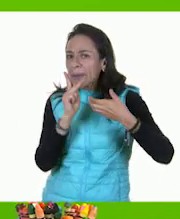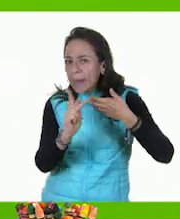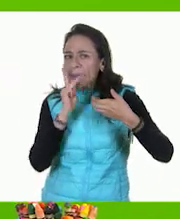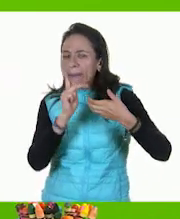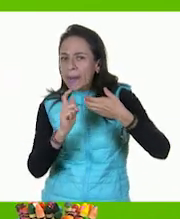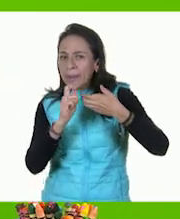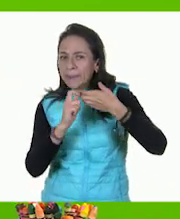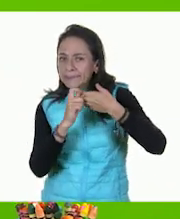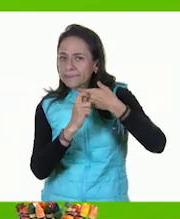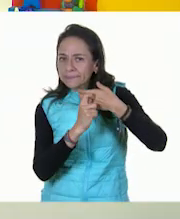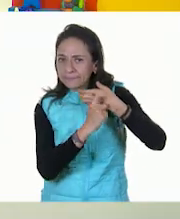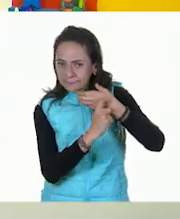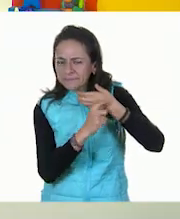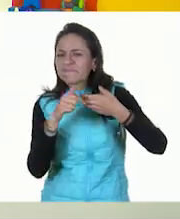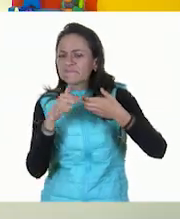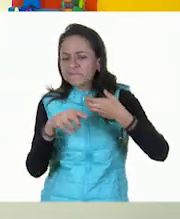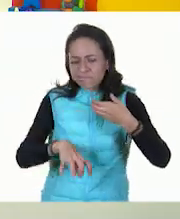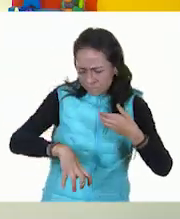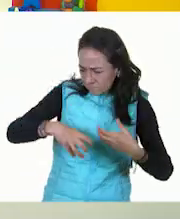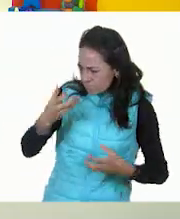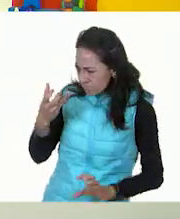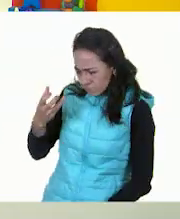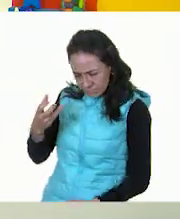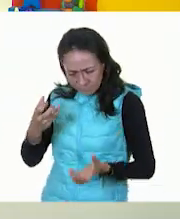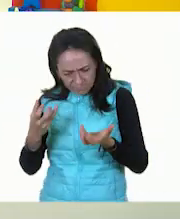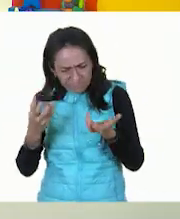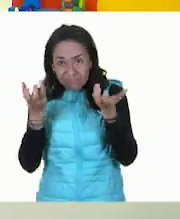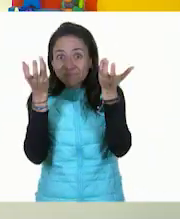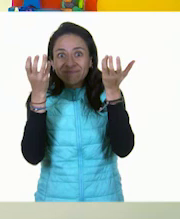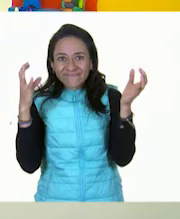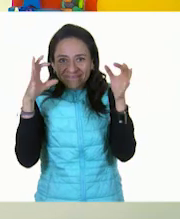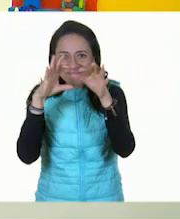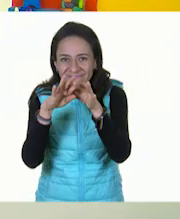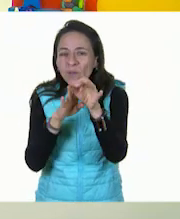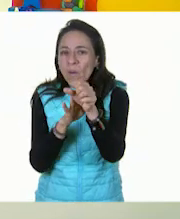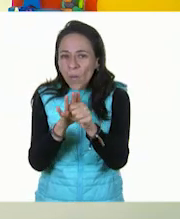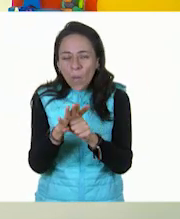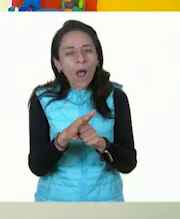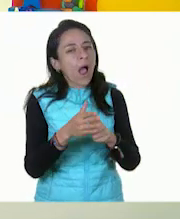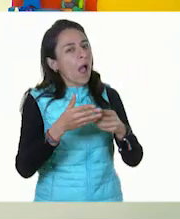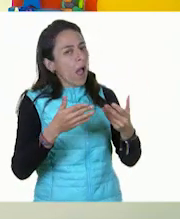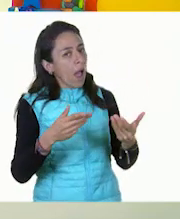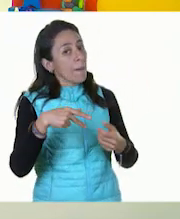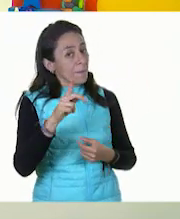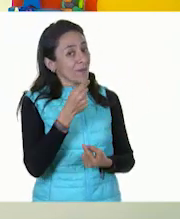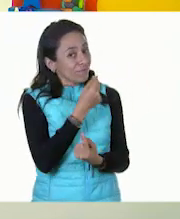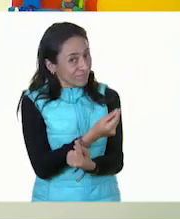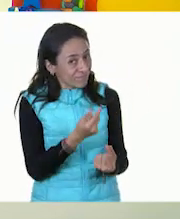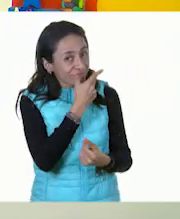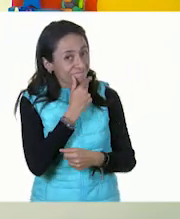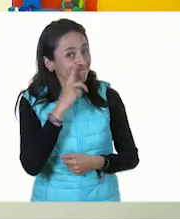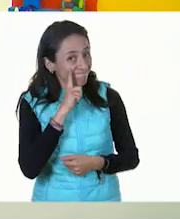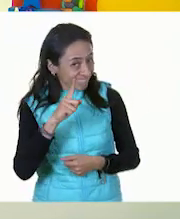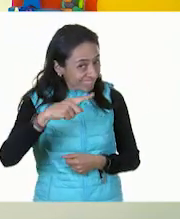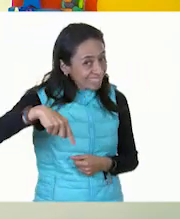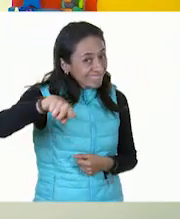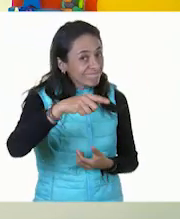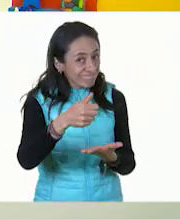buscaremos cuáles riman. Pero para eso necesitamos la ayuda de todas las niñas y los niños. Así